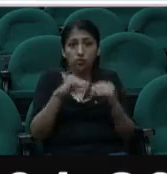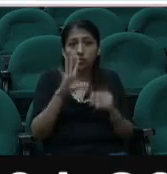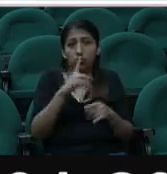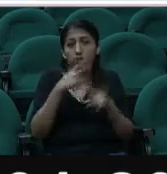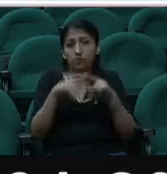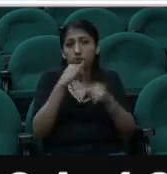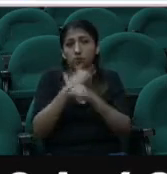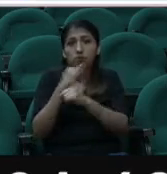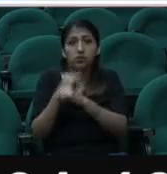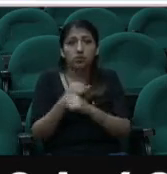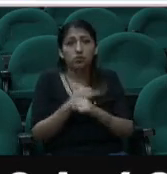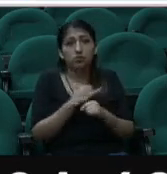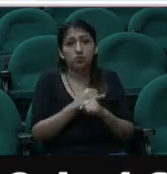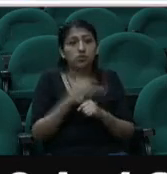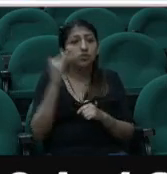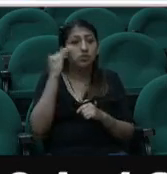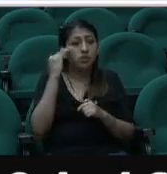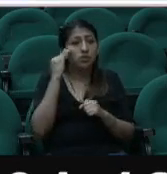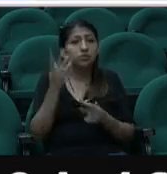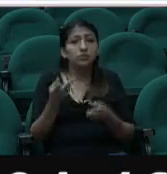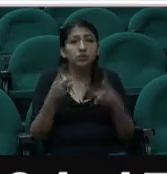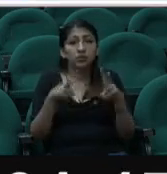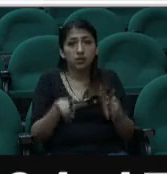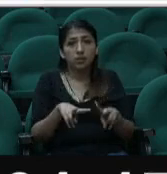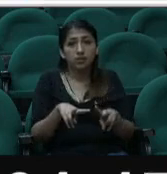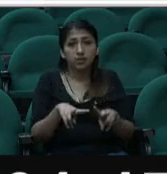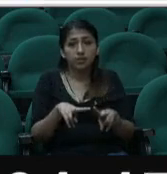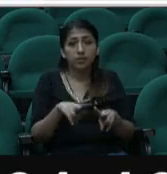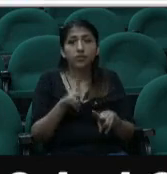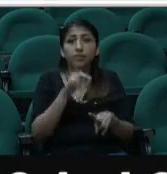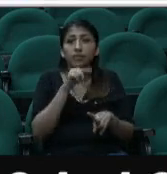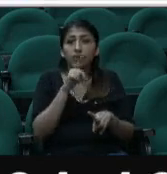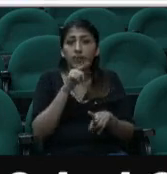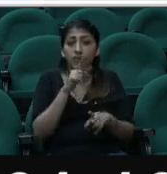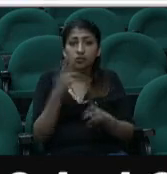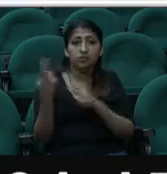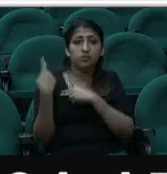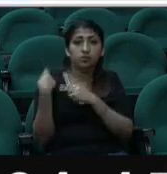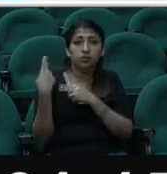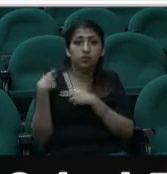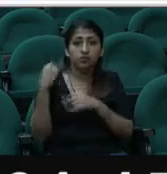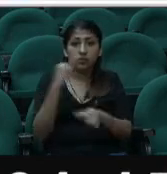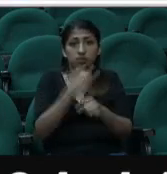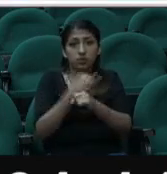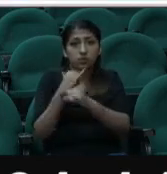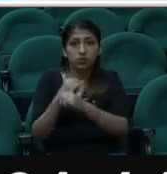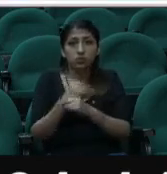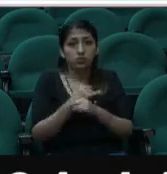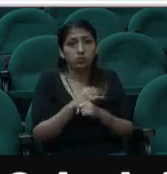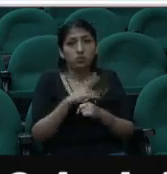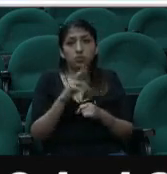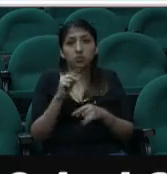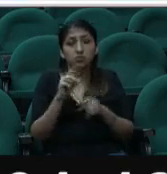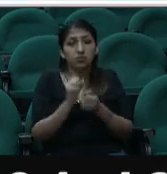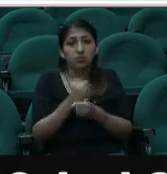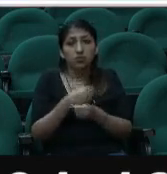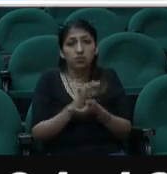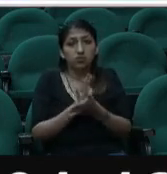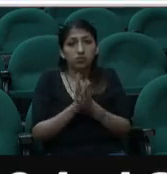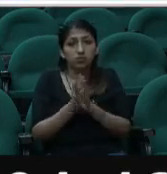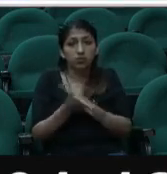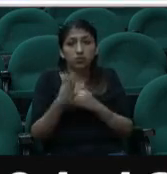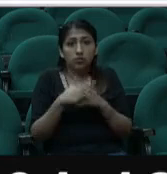instituciones y sabemos también que quienes están a cargo de estas instituciones simplemente parece que